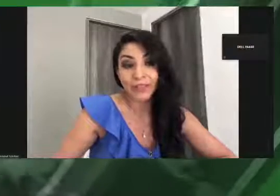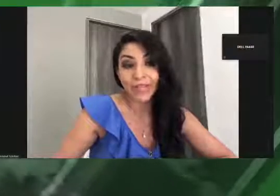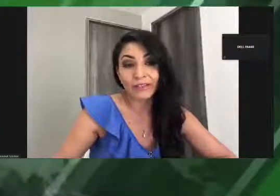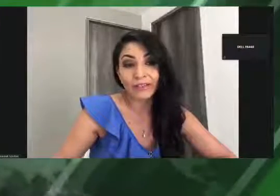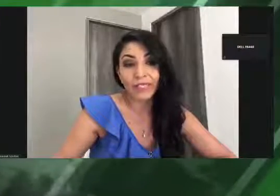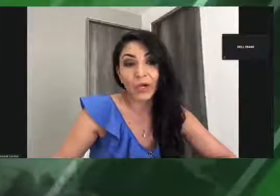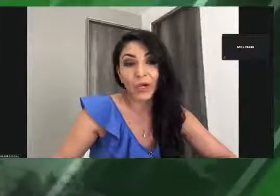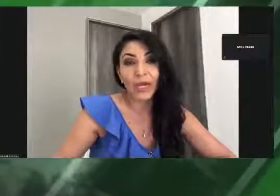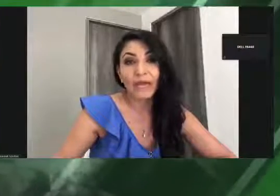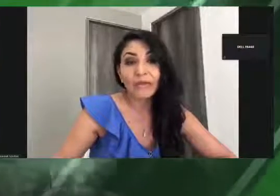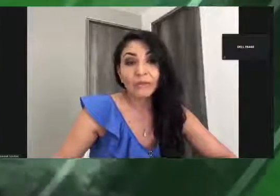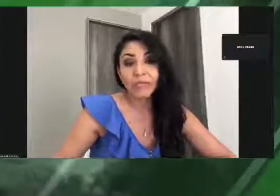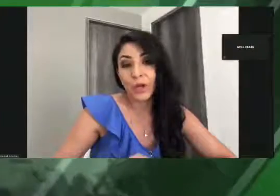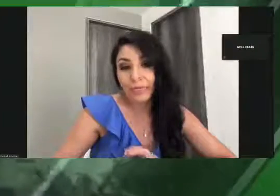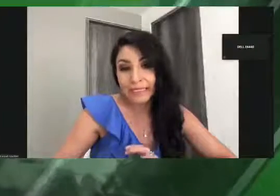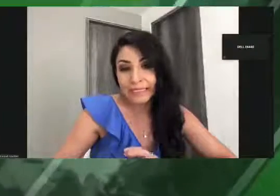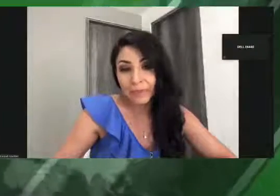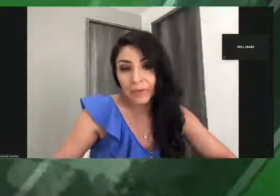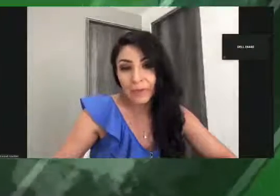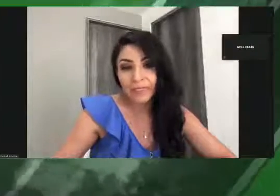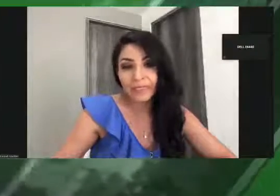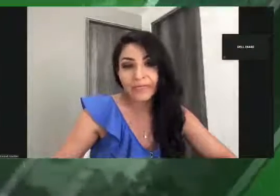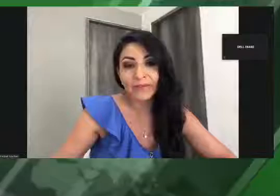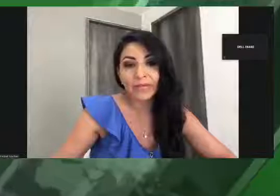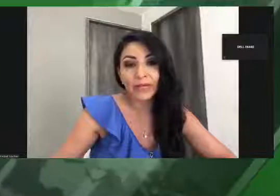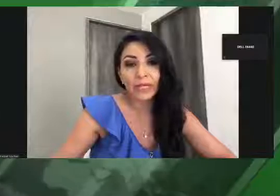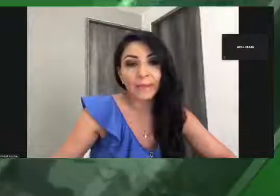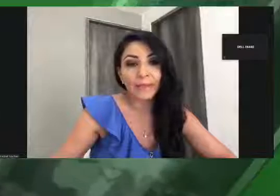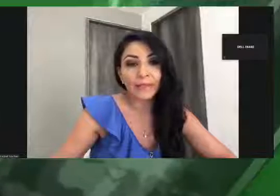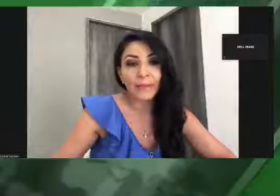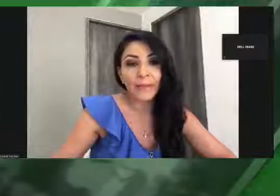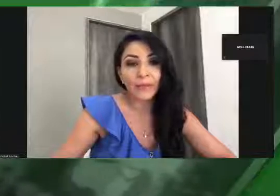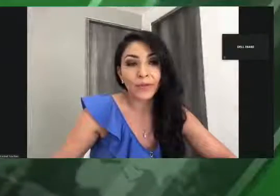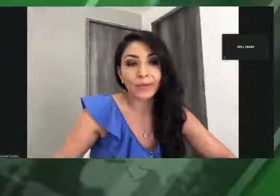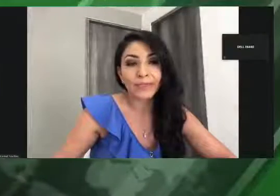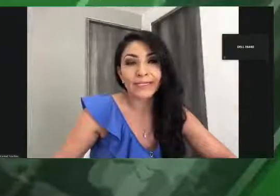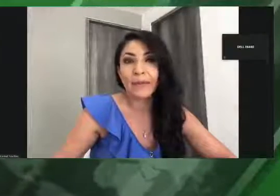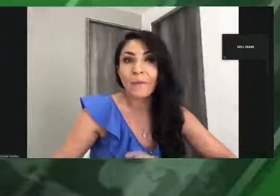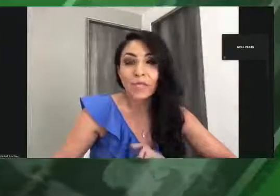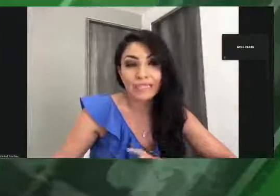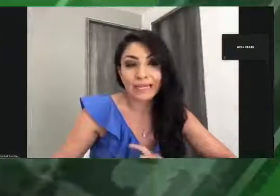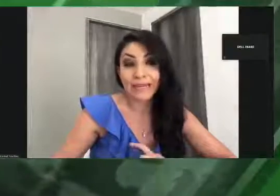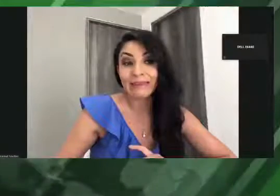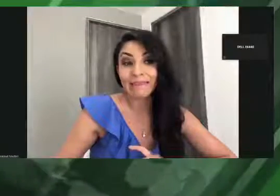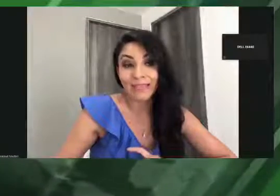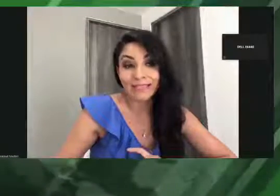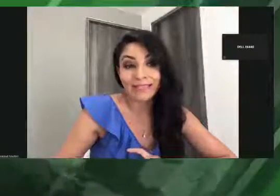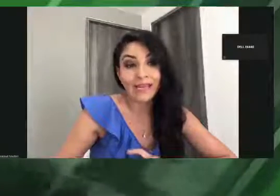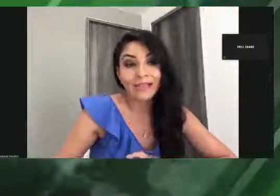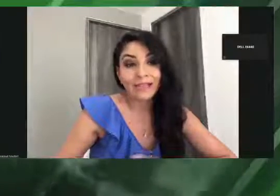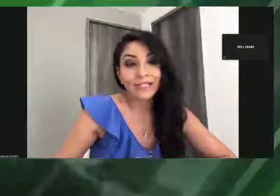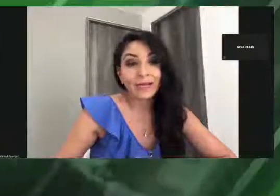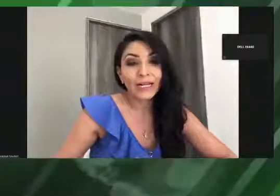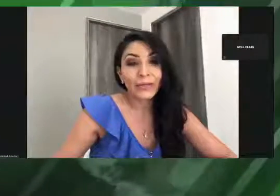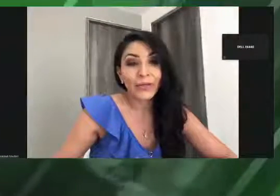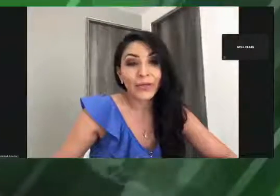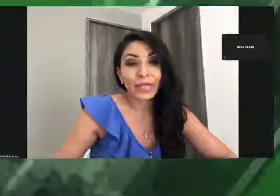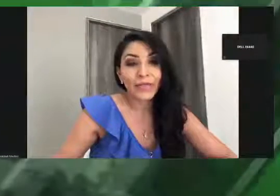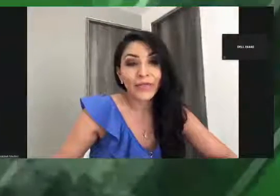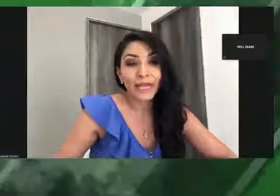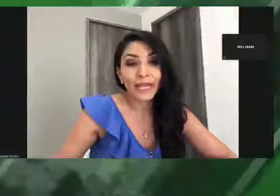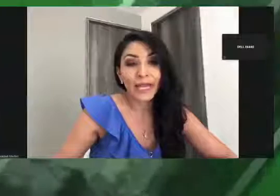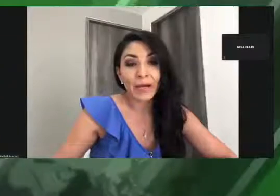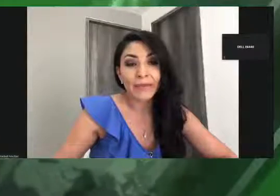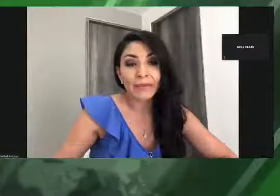178.214 contagios y se coloca pues como el séptimo país más afectado de la pandemia por detrás y muy cerca de Francia. Según el